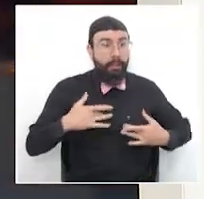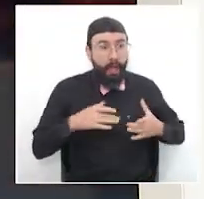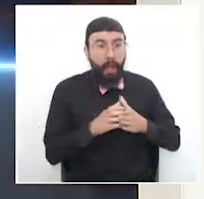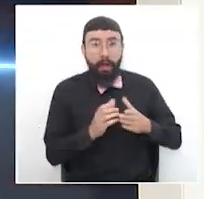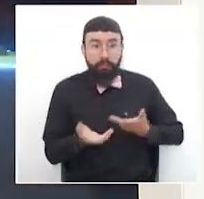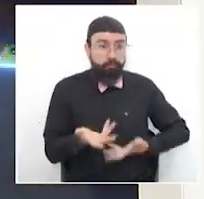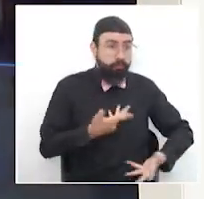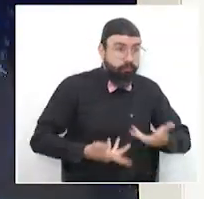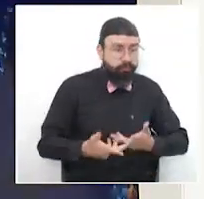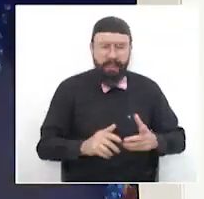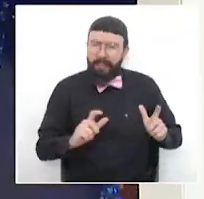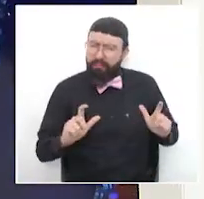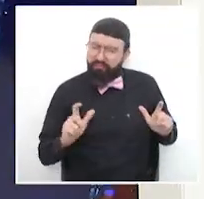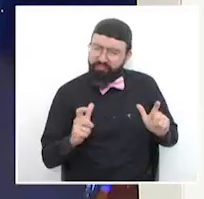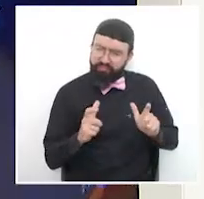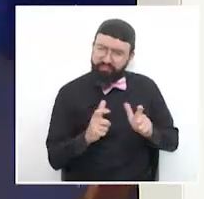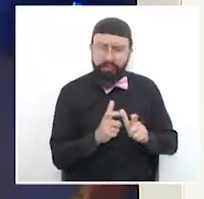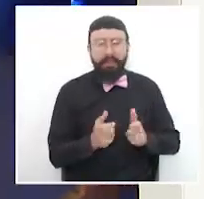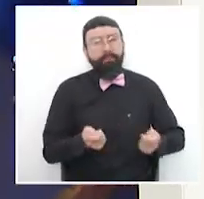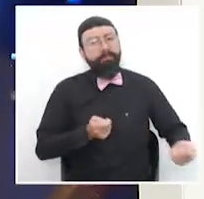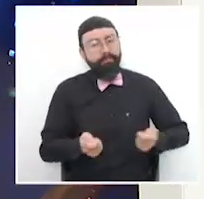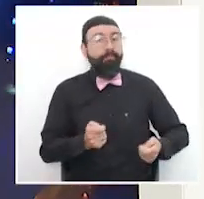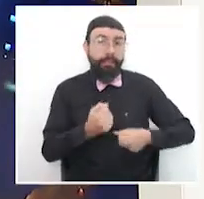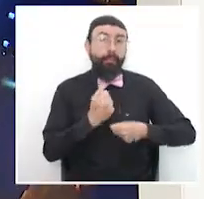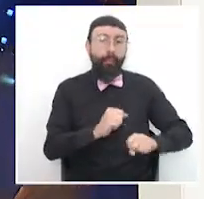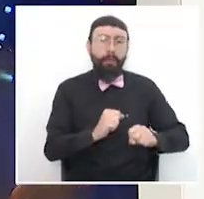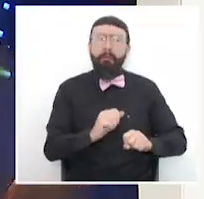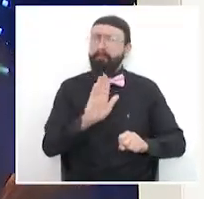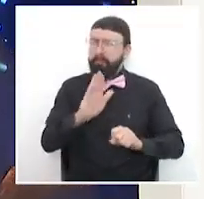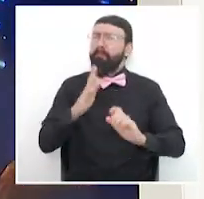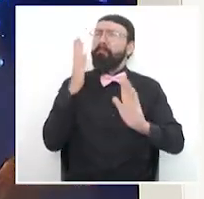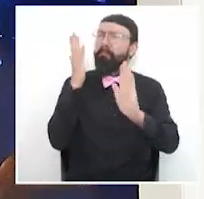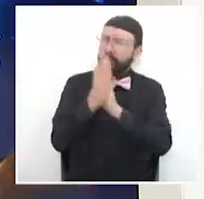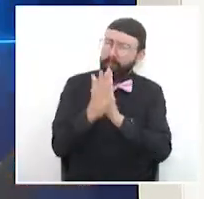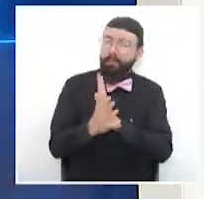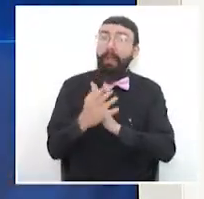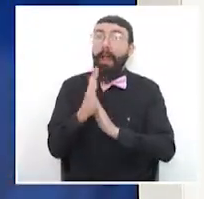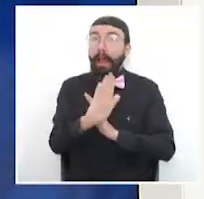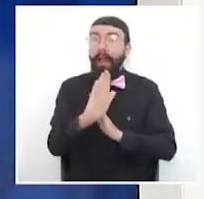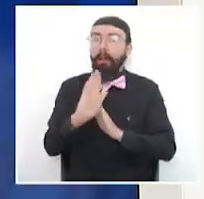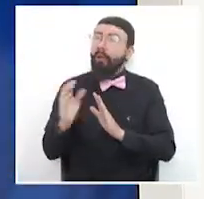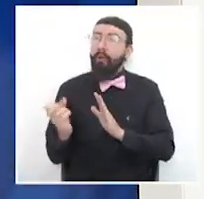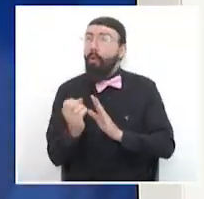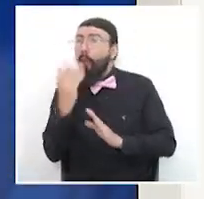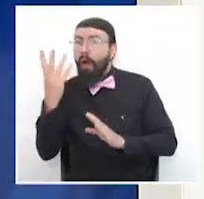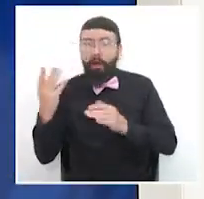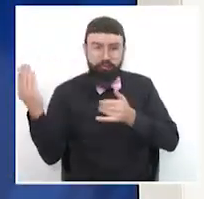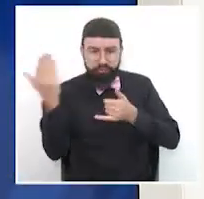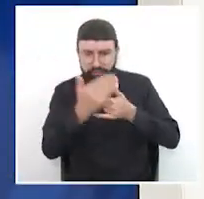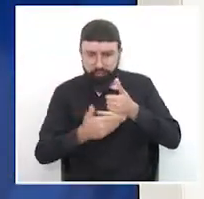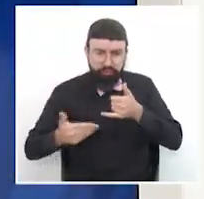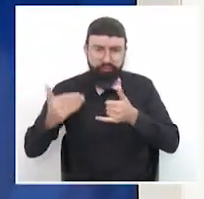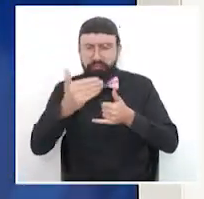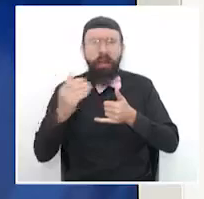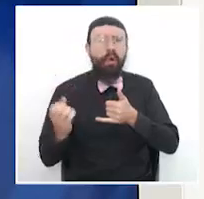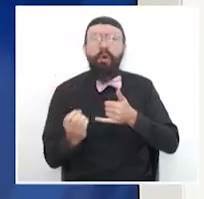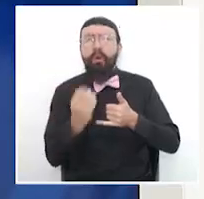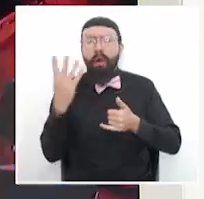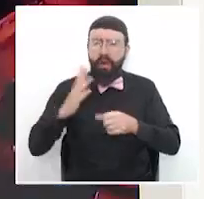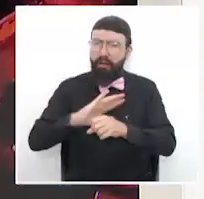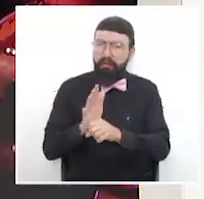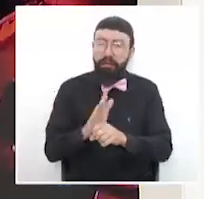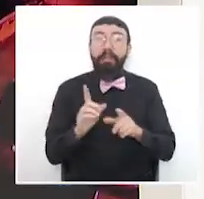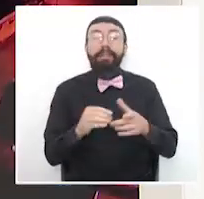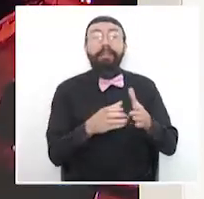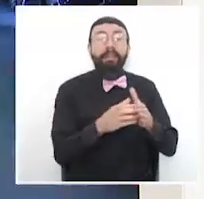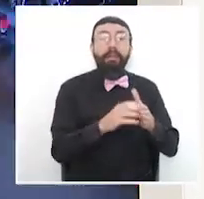regular las cifras de contagio de COVID-19. Esto lo estaremos ampliando también, analizando las cifras de cómo viene el comportamiento de las unidades de